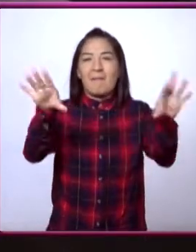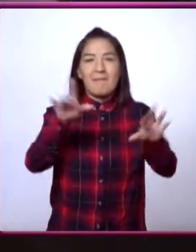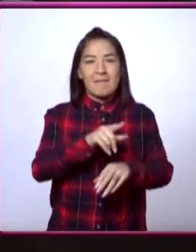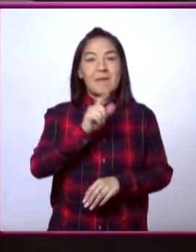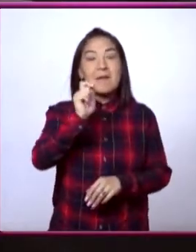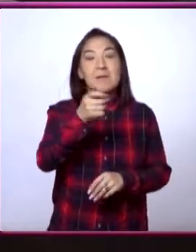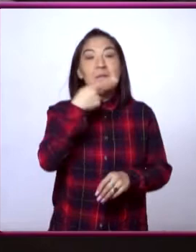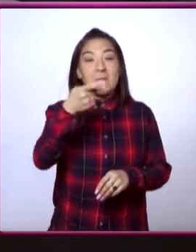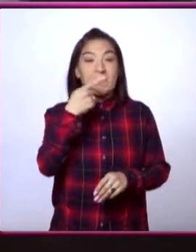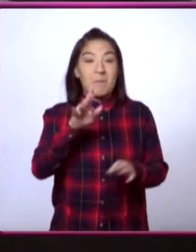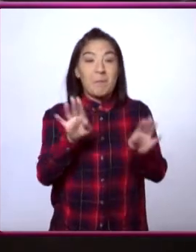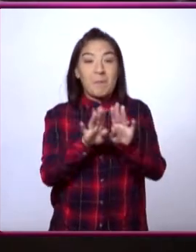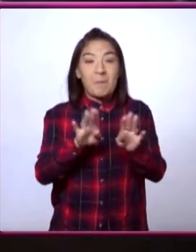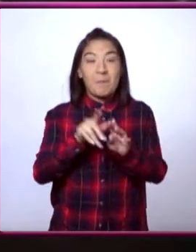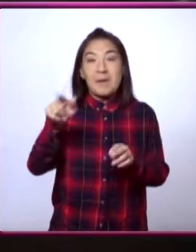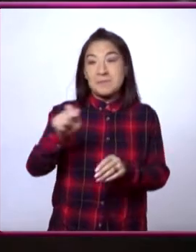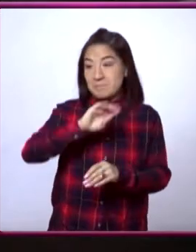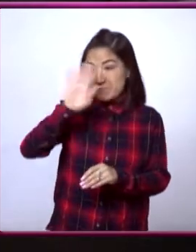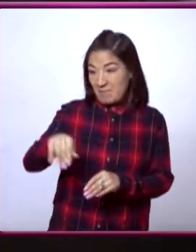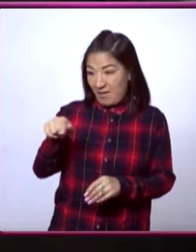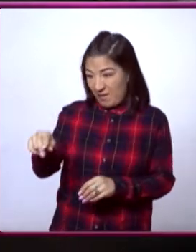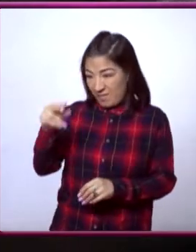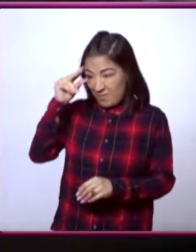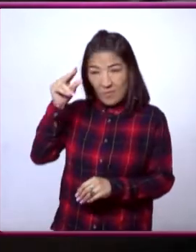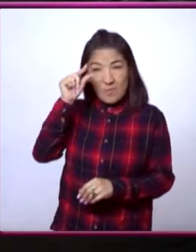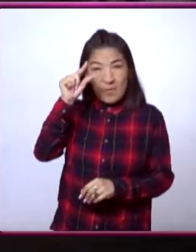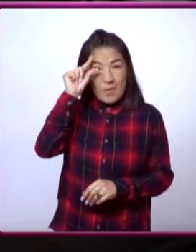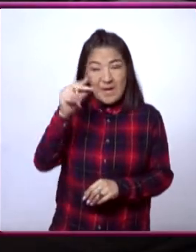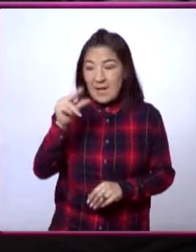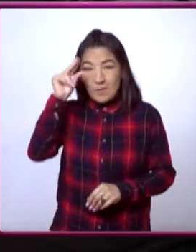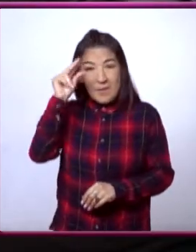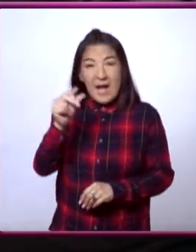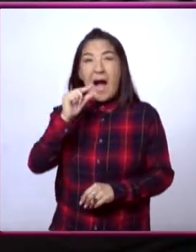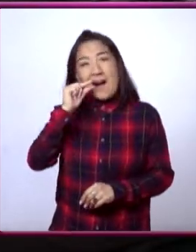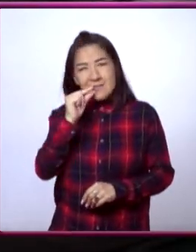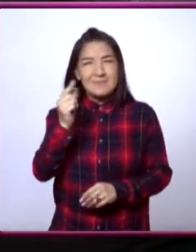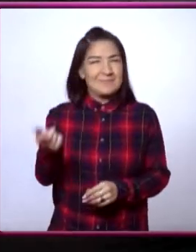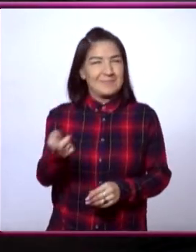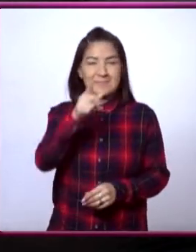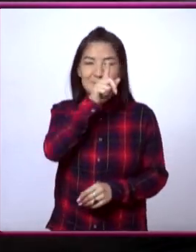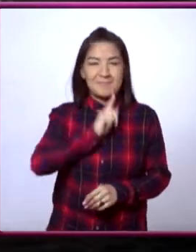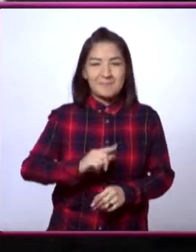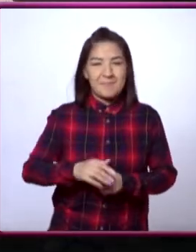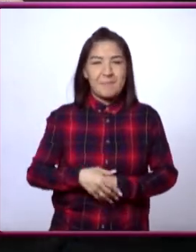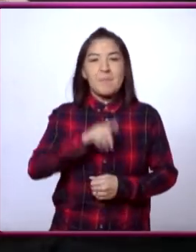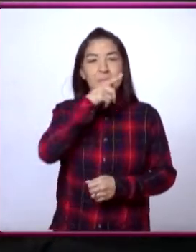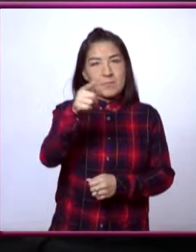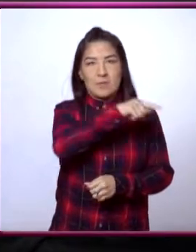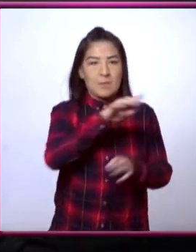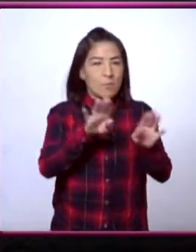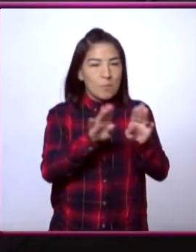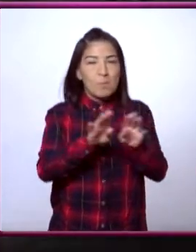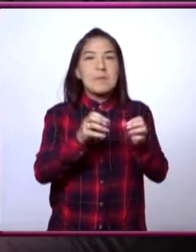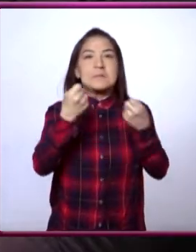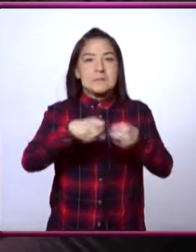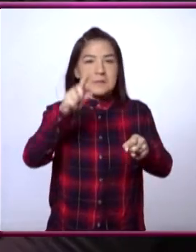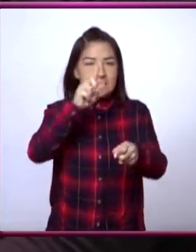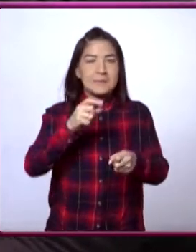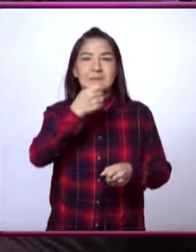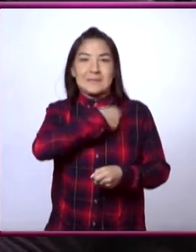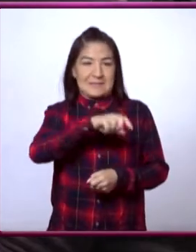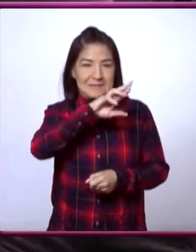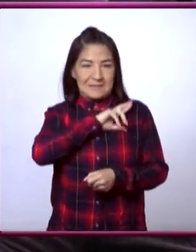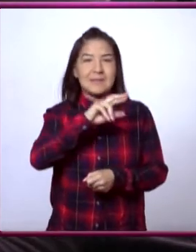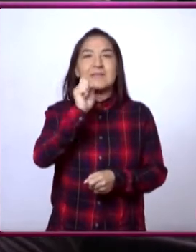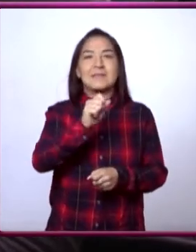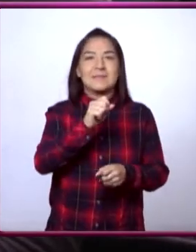que nadie muera por comer plátanos o nueces. Además, si fuera cierto, se estarían prohibidos por la Secretaría de Salud o algo, ¿no? Es